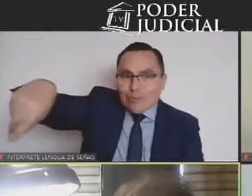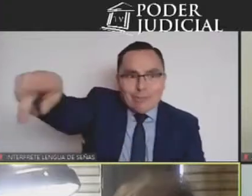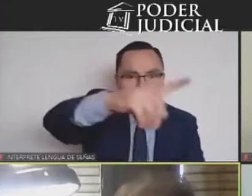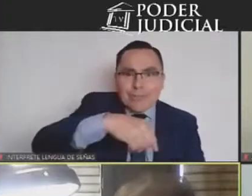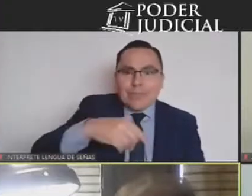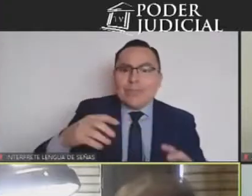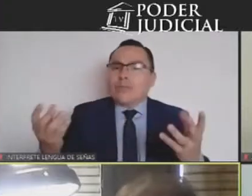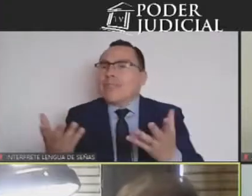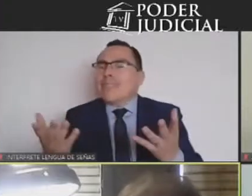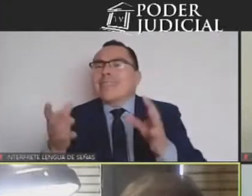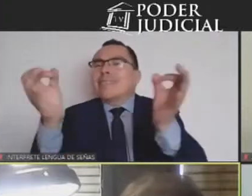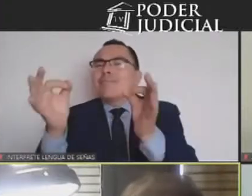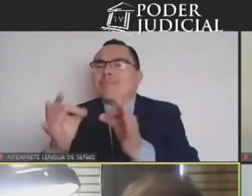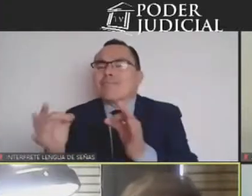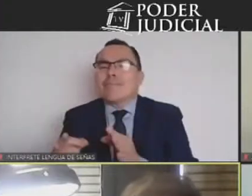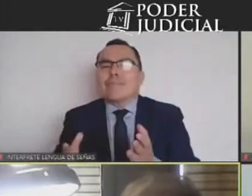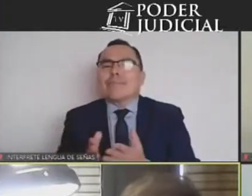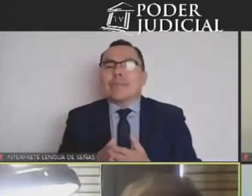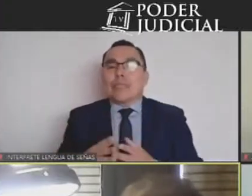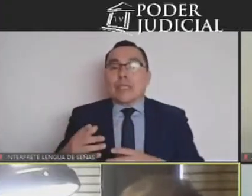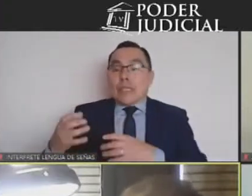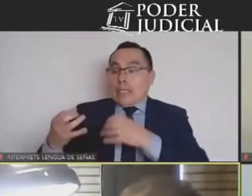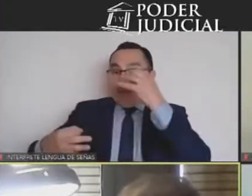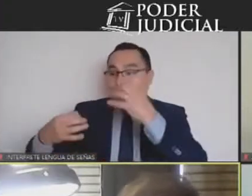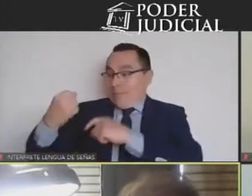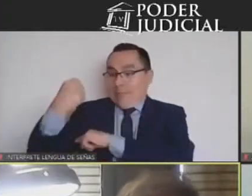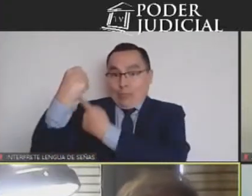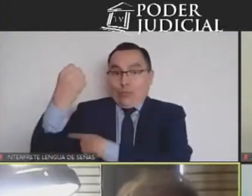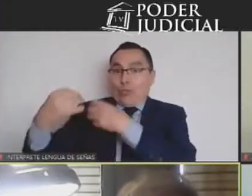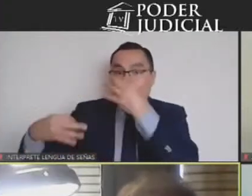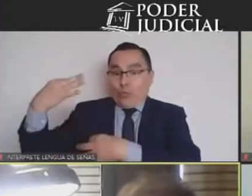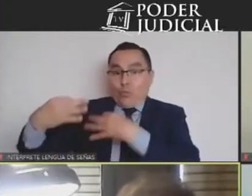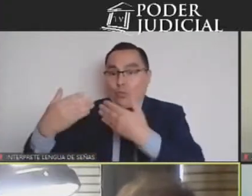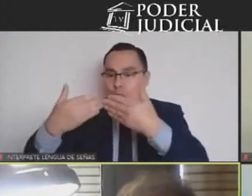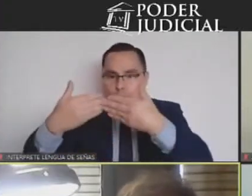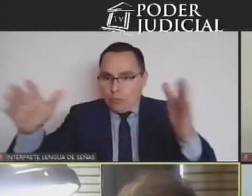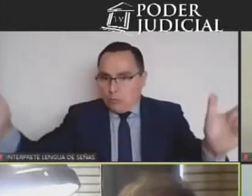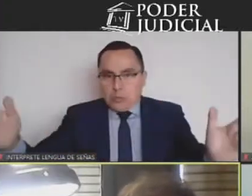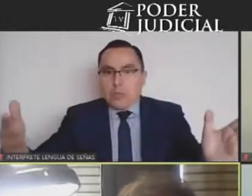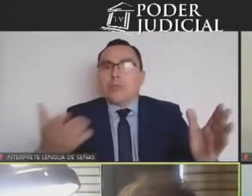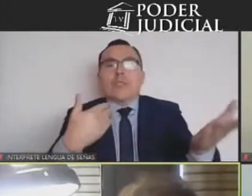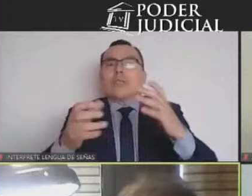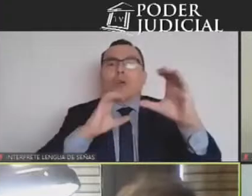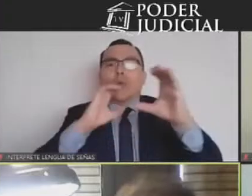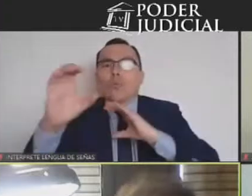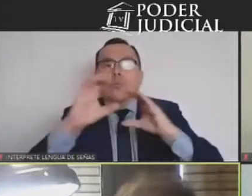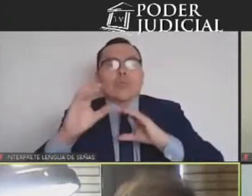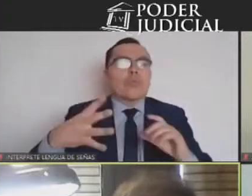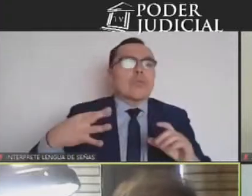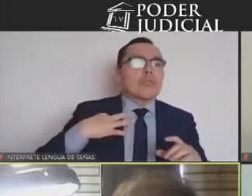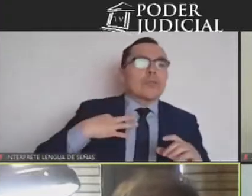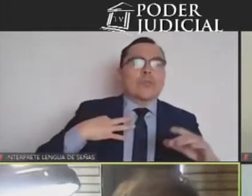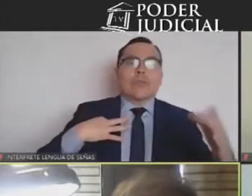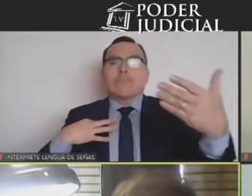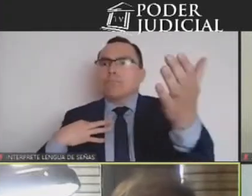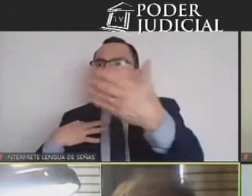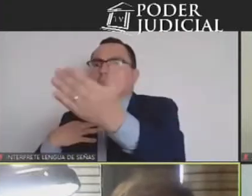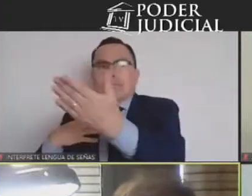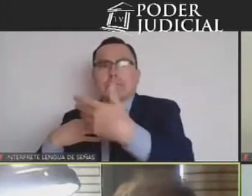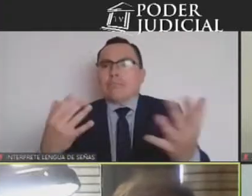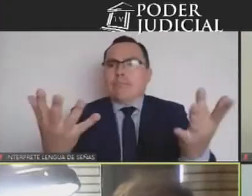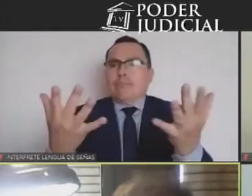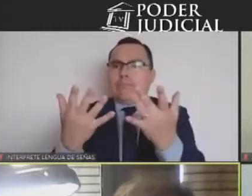fondo señalando es, el Poder Judicial abre sus puertas, se comunica con la ciudadanía, establece